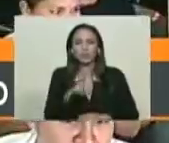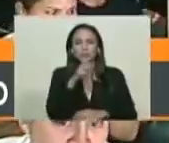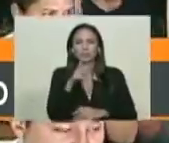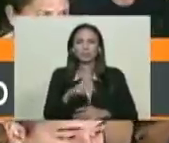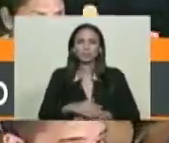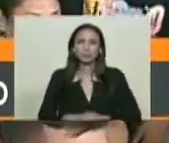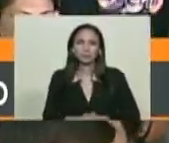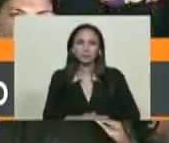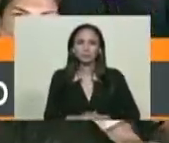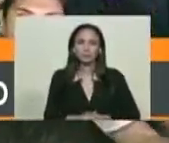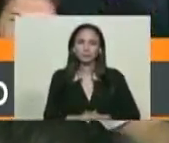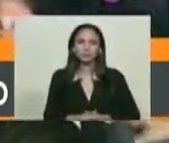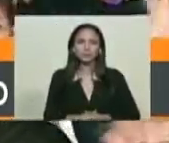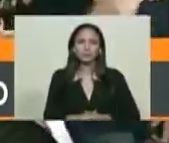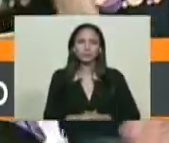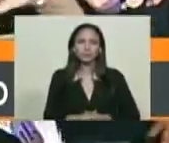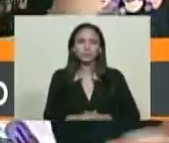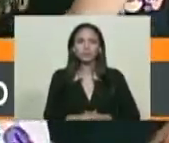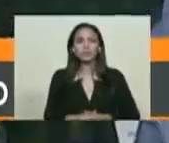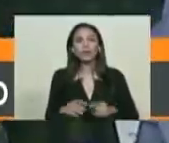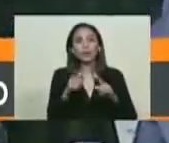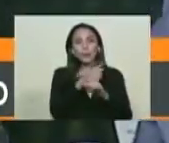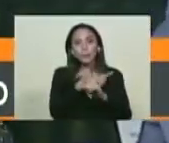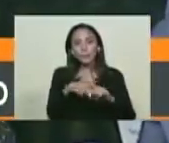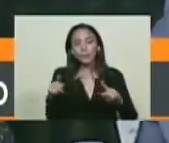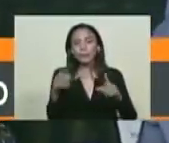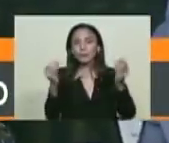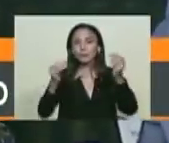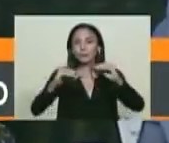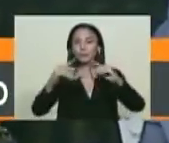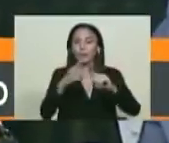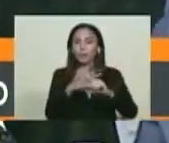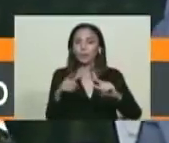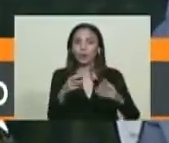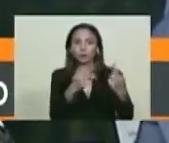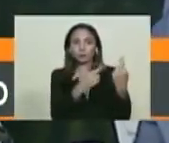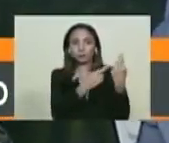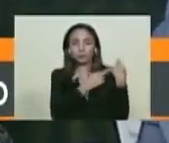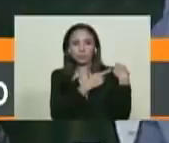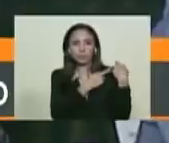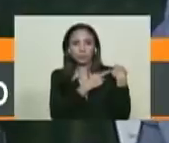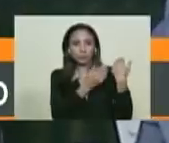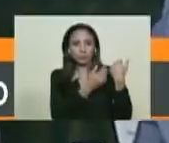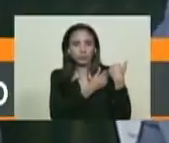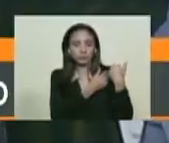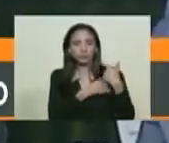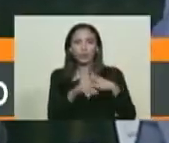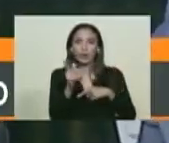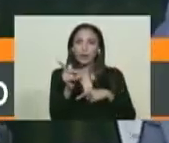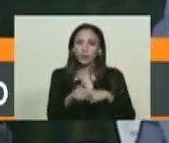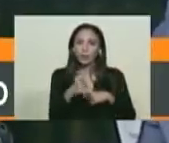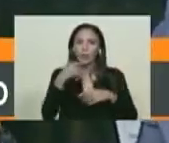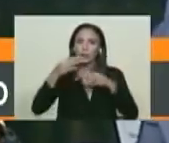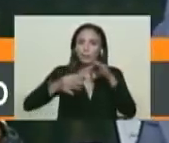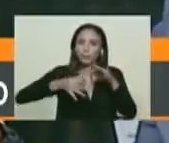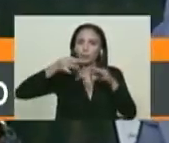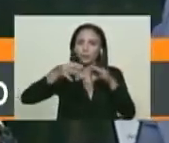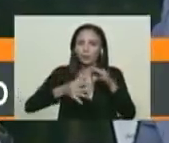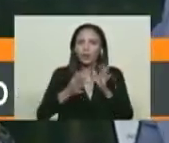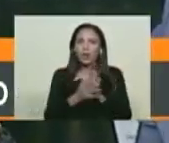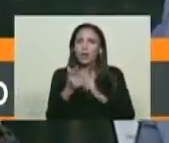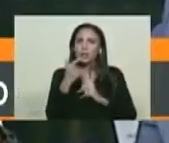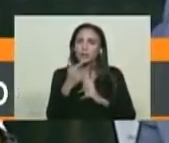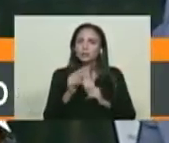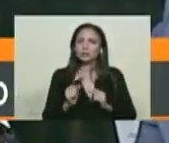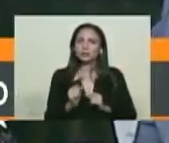Pero resulta, además, que comprometían gravemente el patrimonio de la República porque se comprometieron